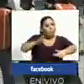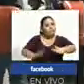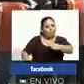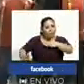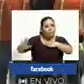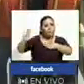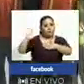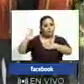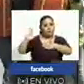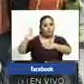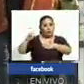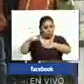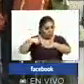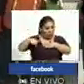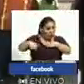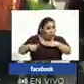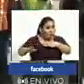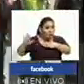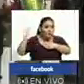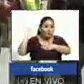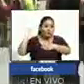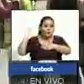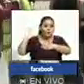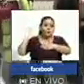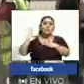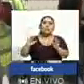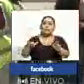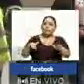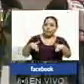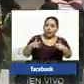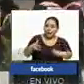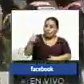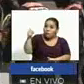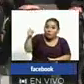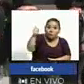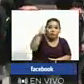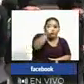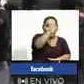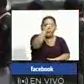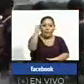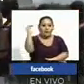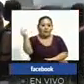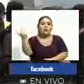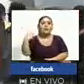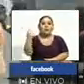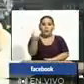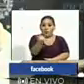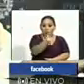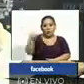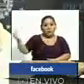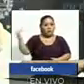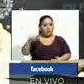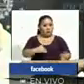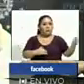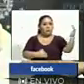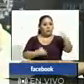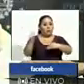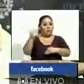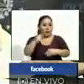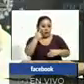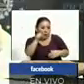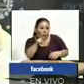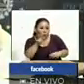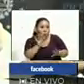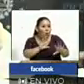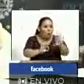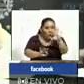y estoy comprometida, a que todos y cada uno de ustedes regresen, pero tenemos que priorizar.